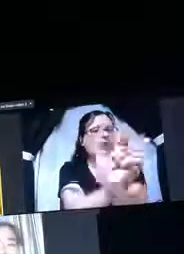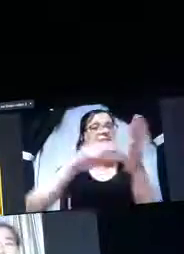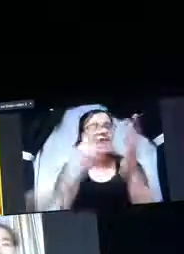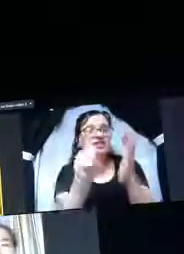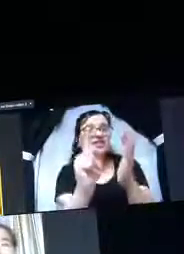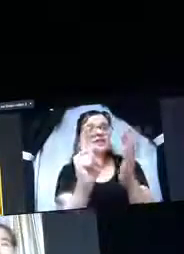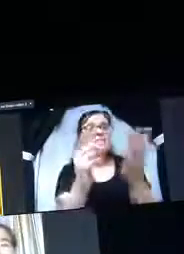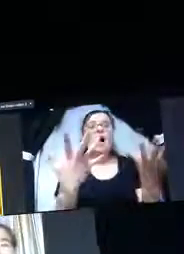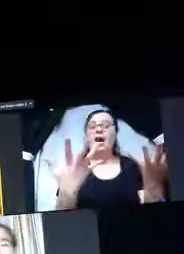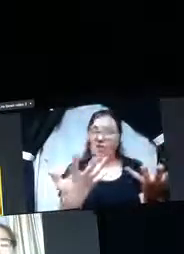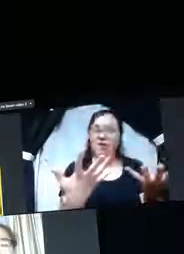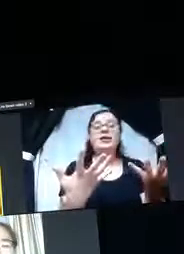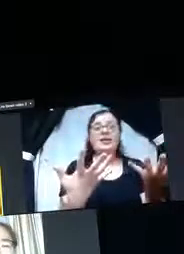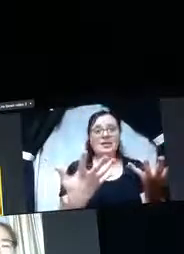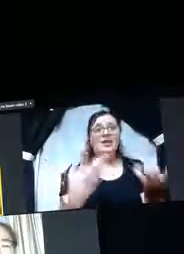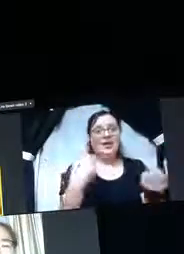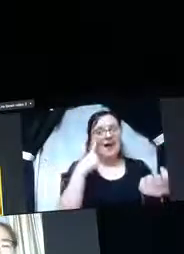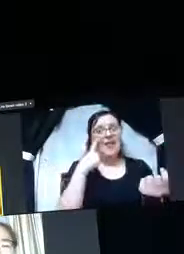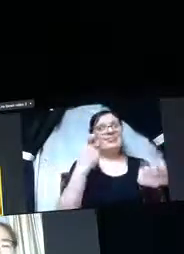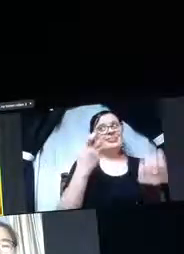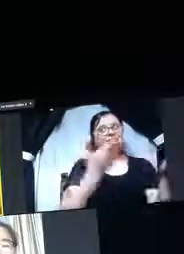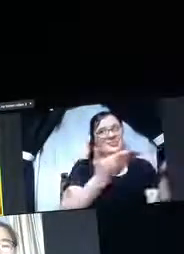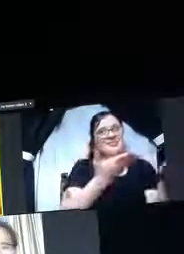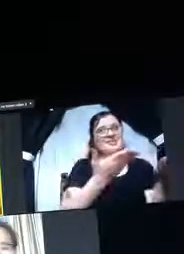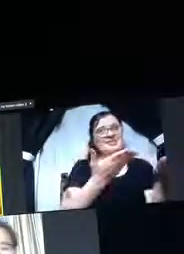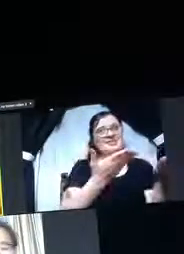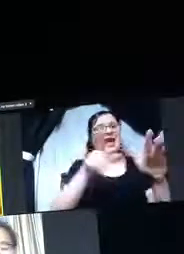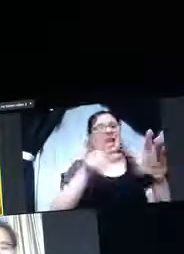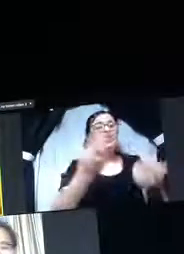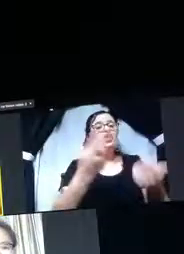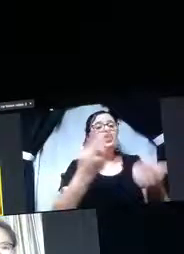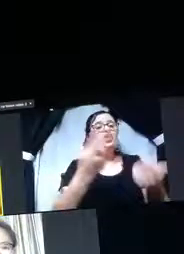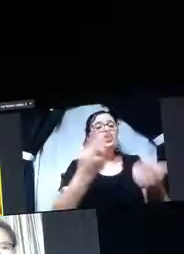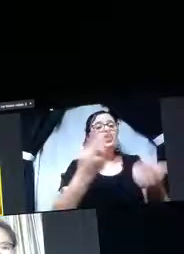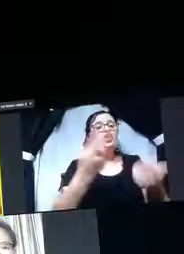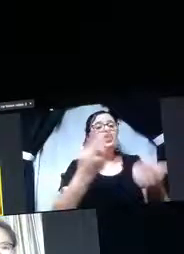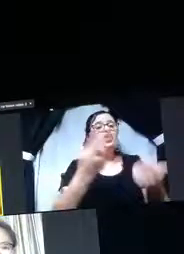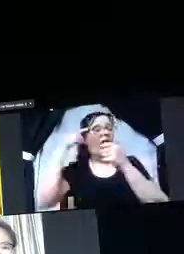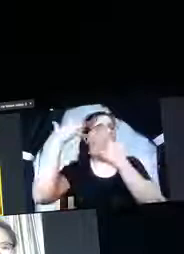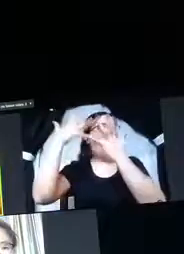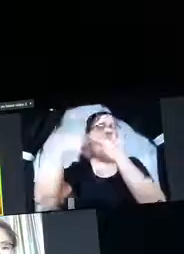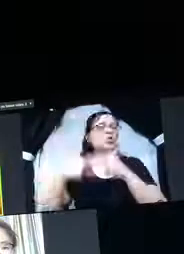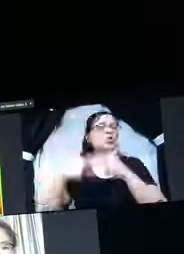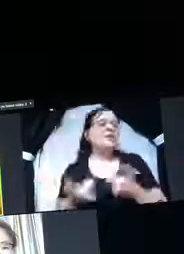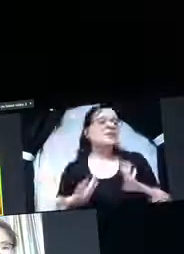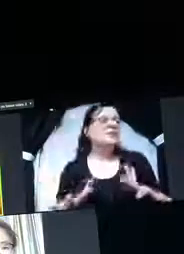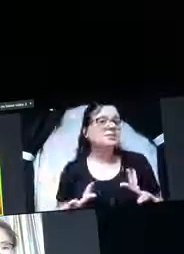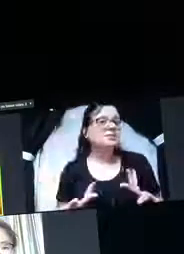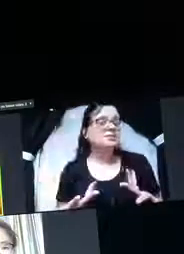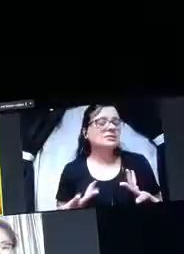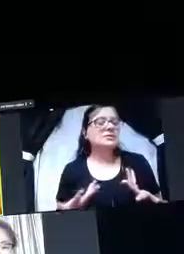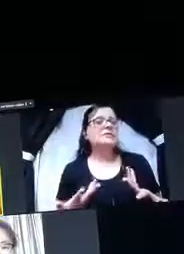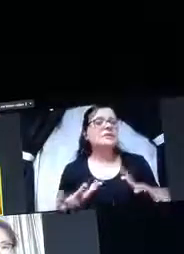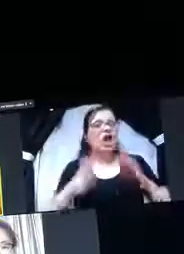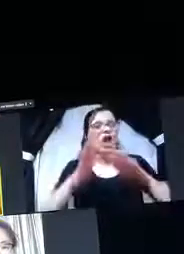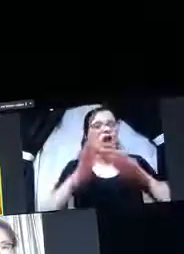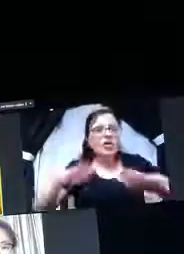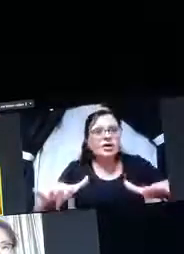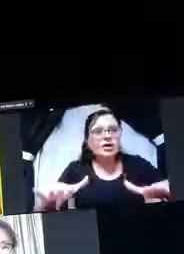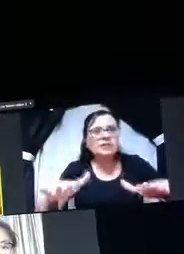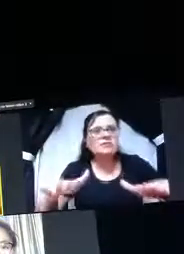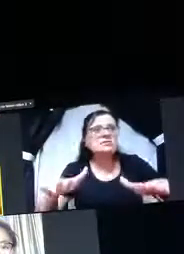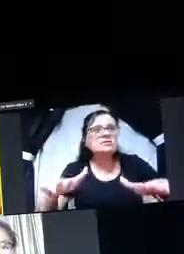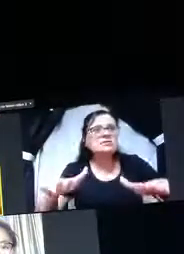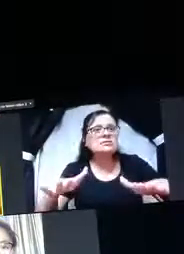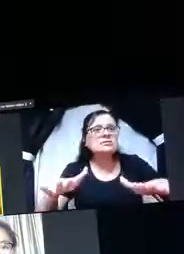Y para nosotros eso es una cosa tan simple y tan automática que no nos damos cuenta, pero los chiquitos cuando empezamos a trabajar son